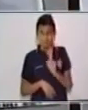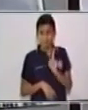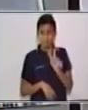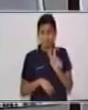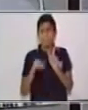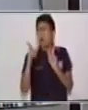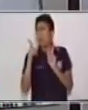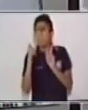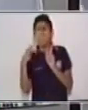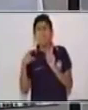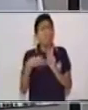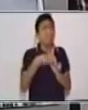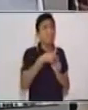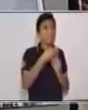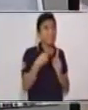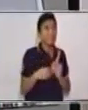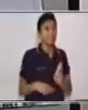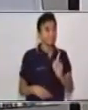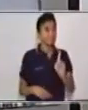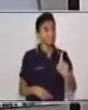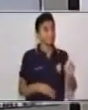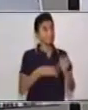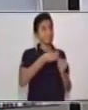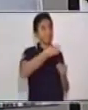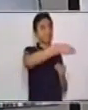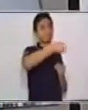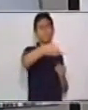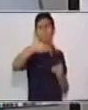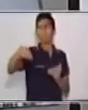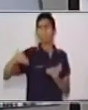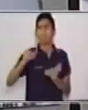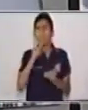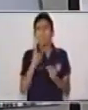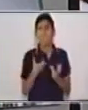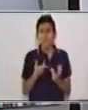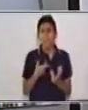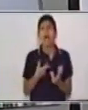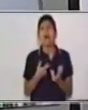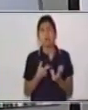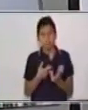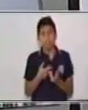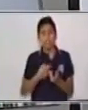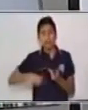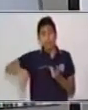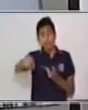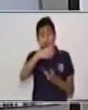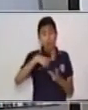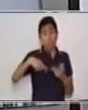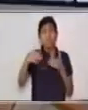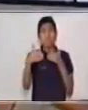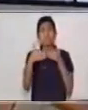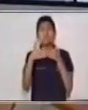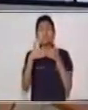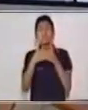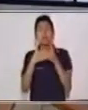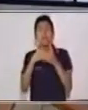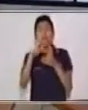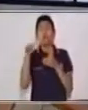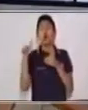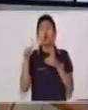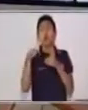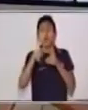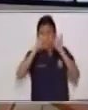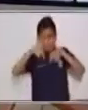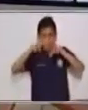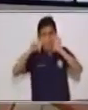Efectivamente, a los vecinos. En este caso ya no va a ser un objeto directo, va a ser un objeto indirecto,